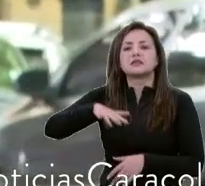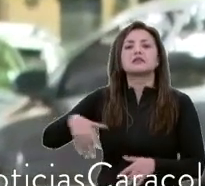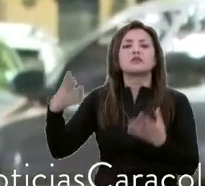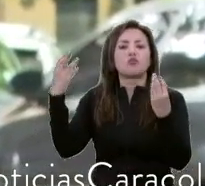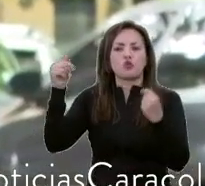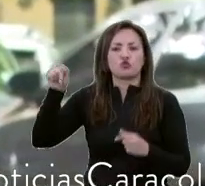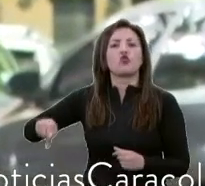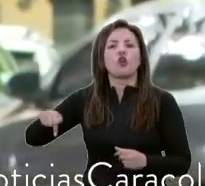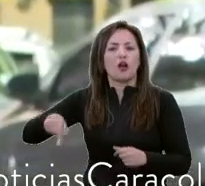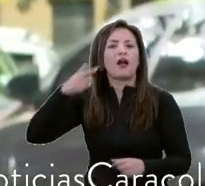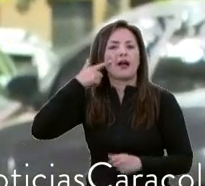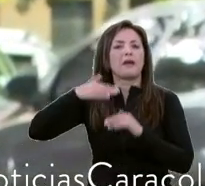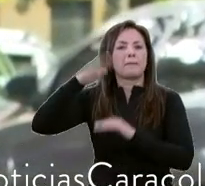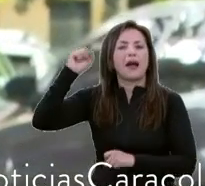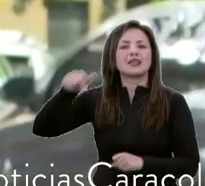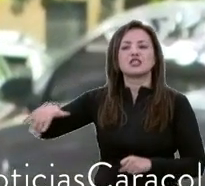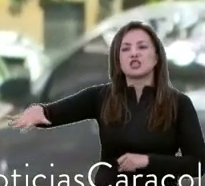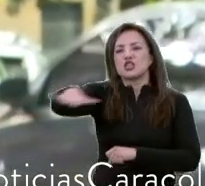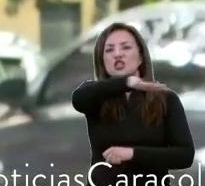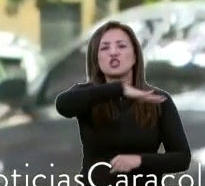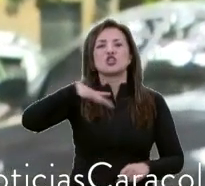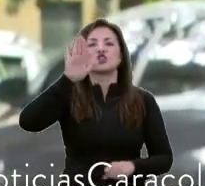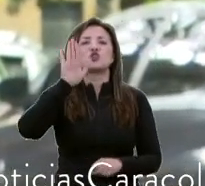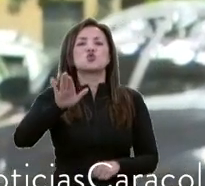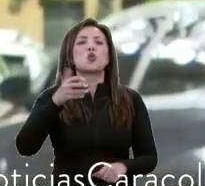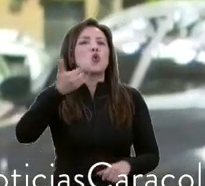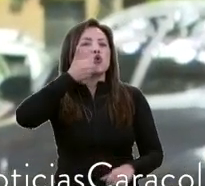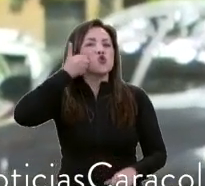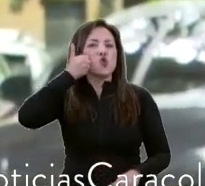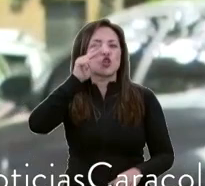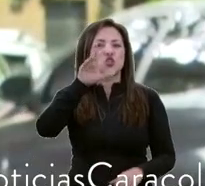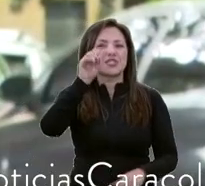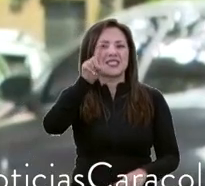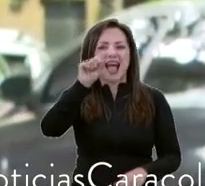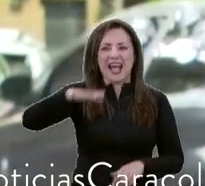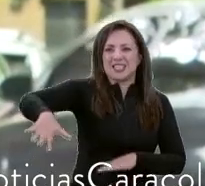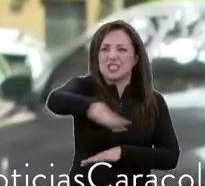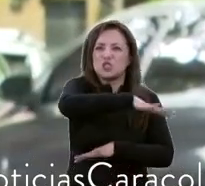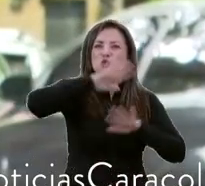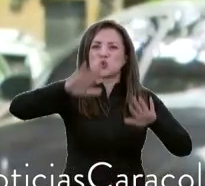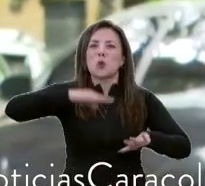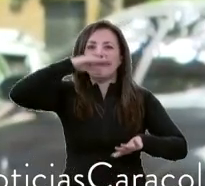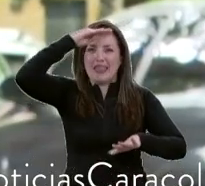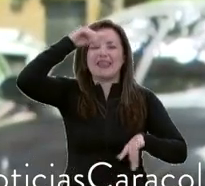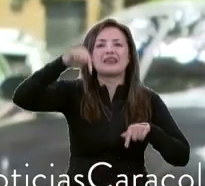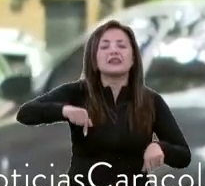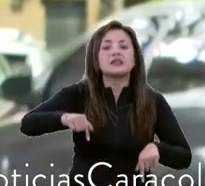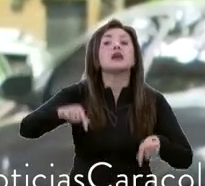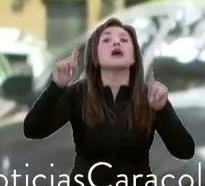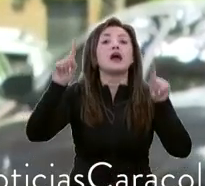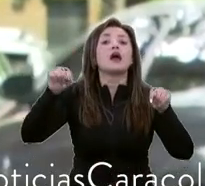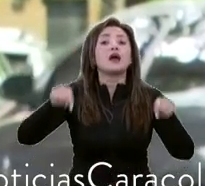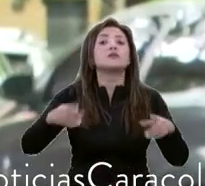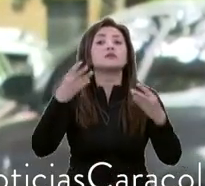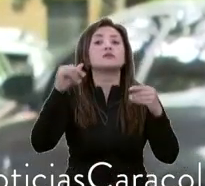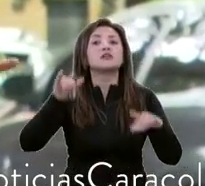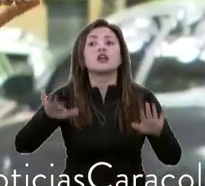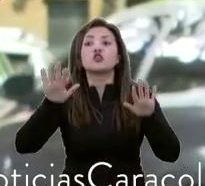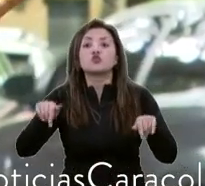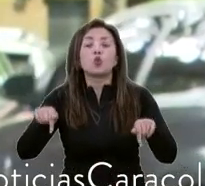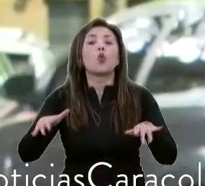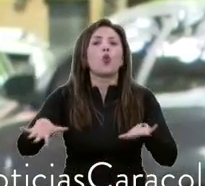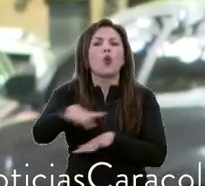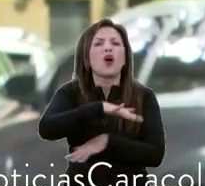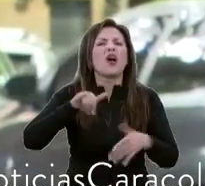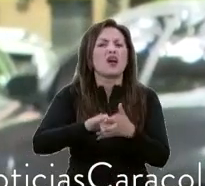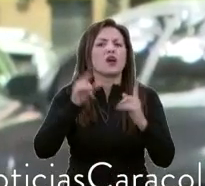hay en esta zona rosa de la ciudad de Medellín. Sin embargo, la policía asegura que tiene identificado todo el trayecto que